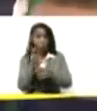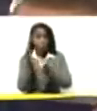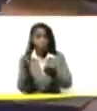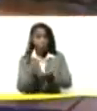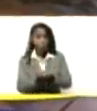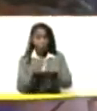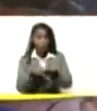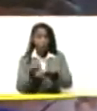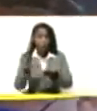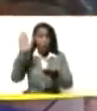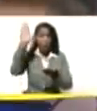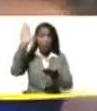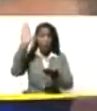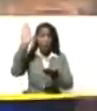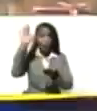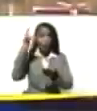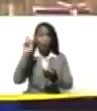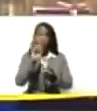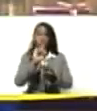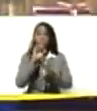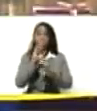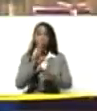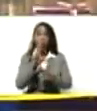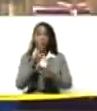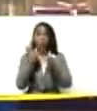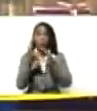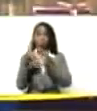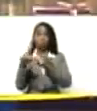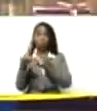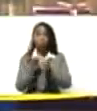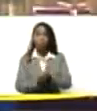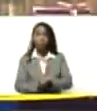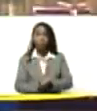levante la mano el que no responde mensaje